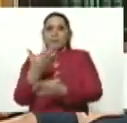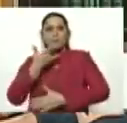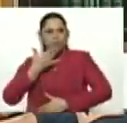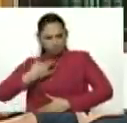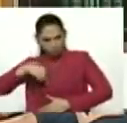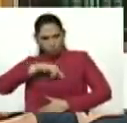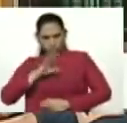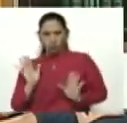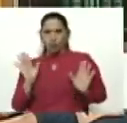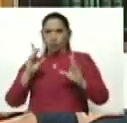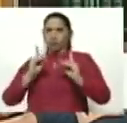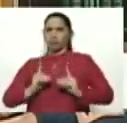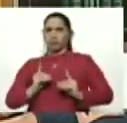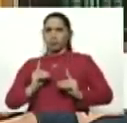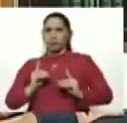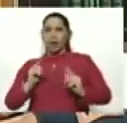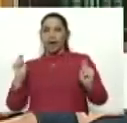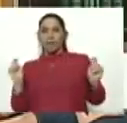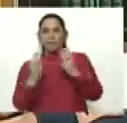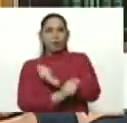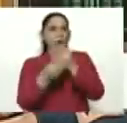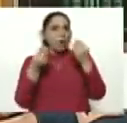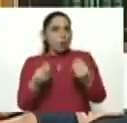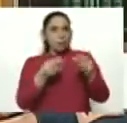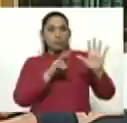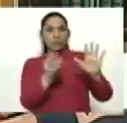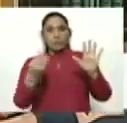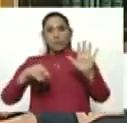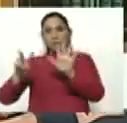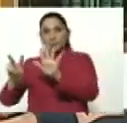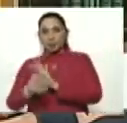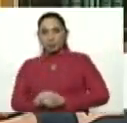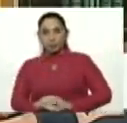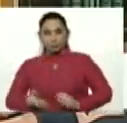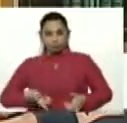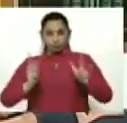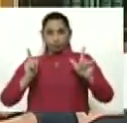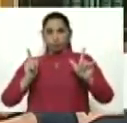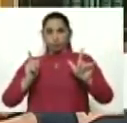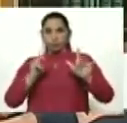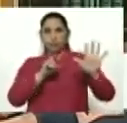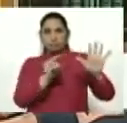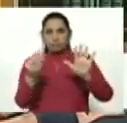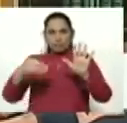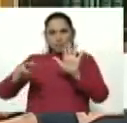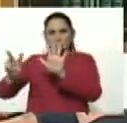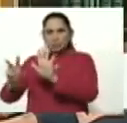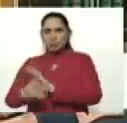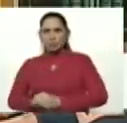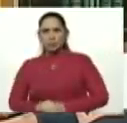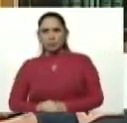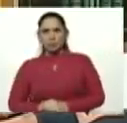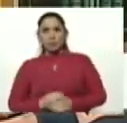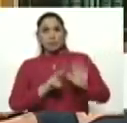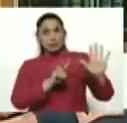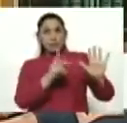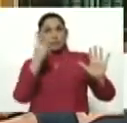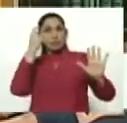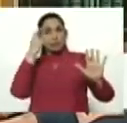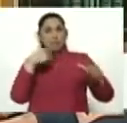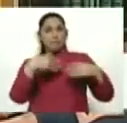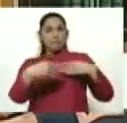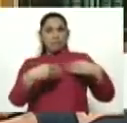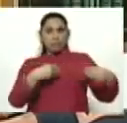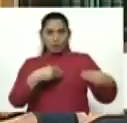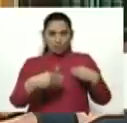decidimos convertirlo en el 7 más 7 y activar el 7 más 7. 7 días de